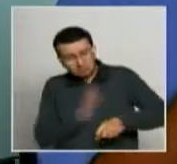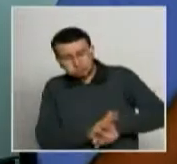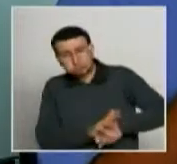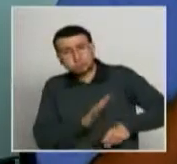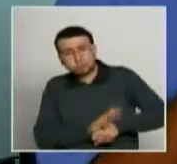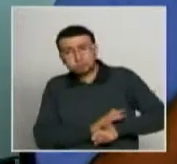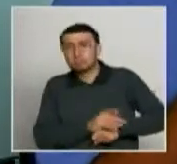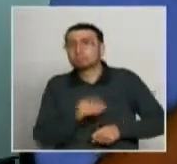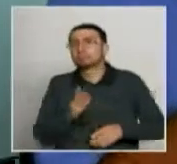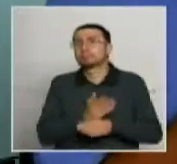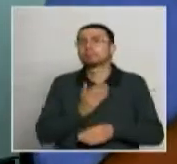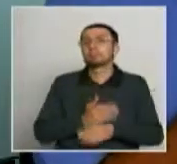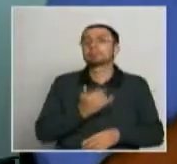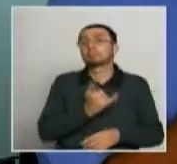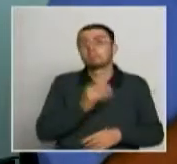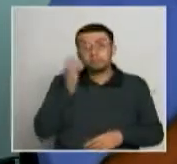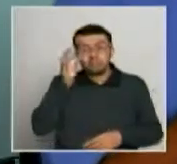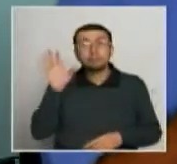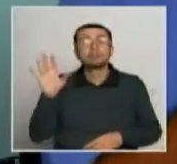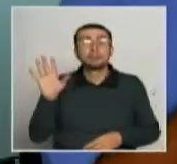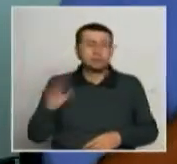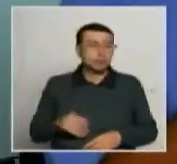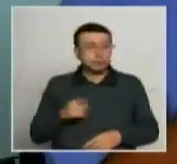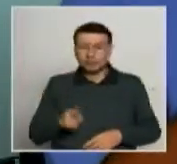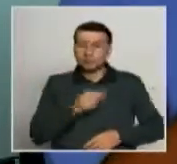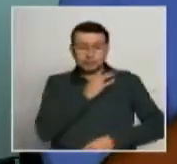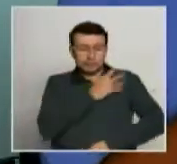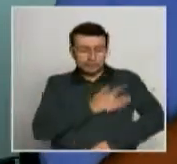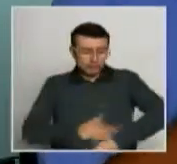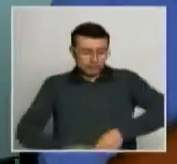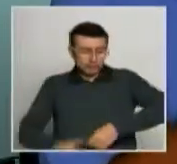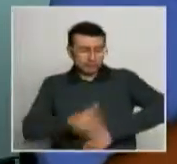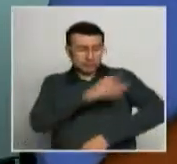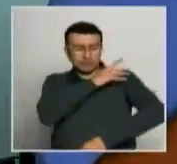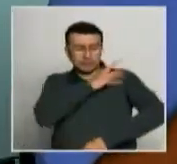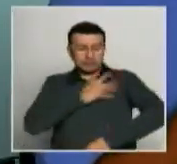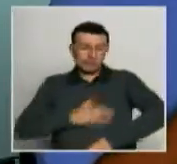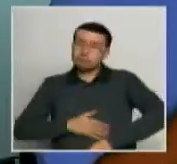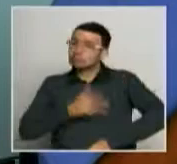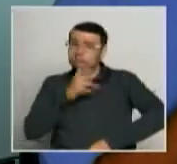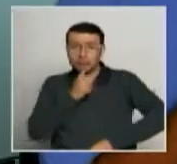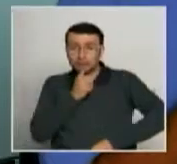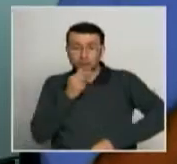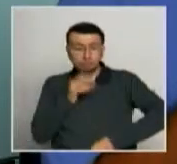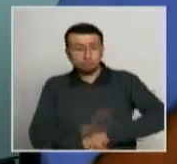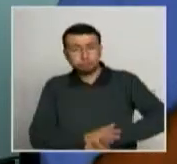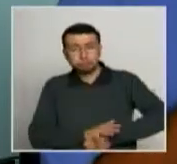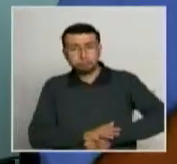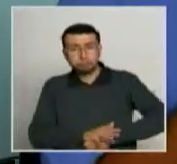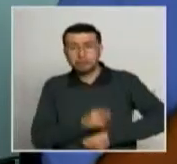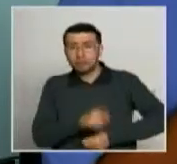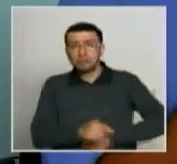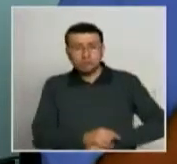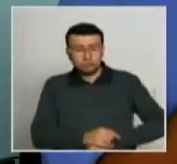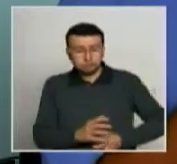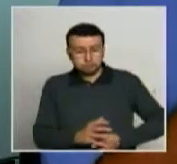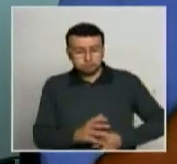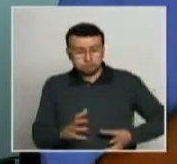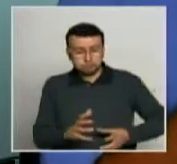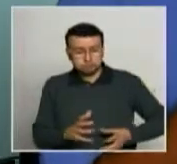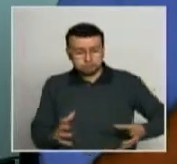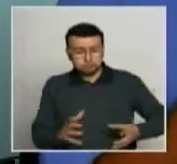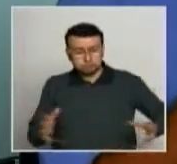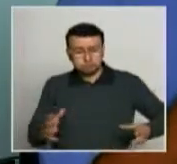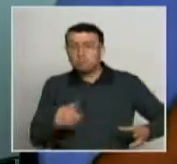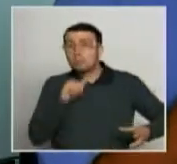el problema, no vamos a permitir que la sangre retorne hacia arriba, y entonces la pierna se va a hinchar peor, le vamos a hacer un